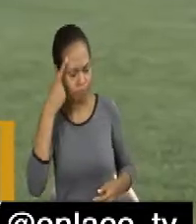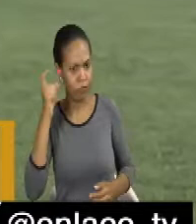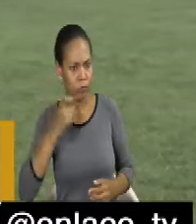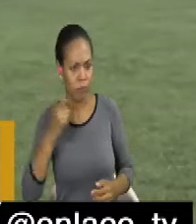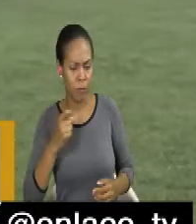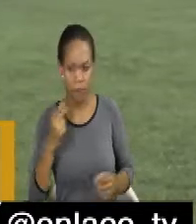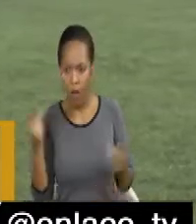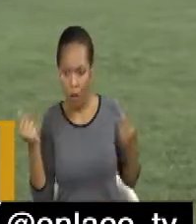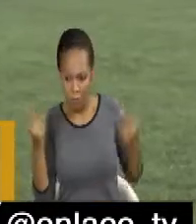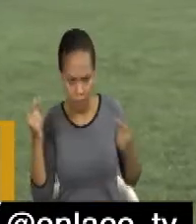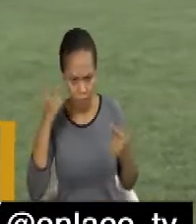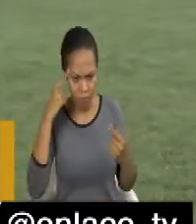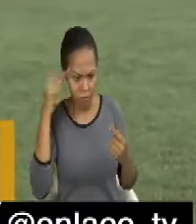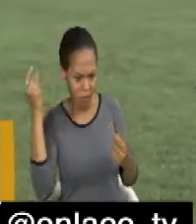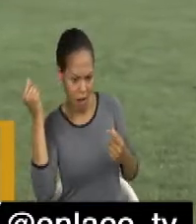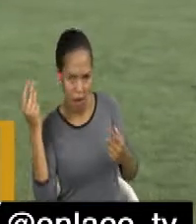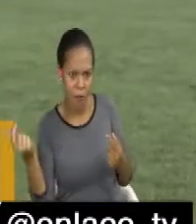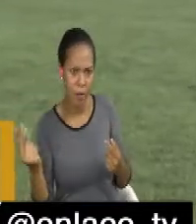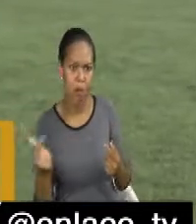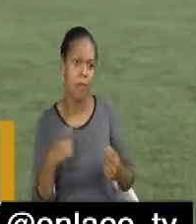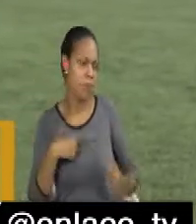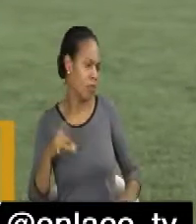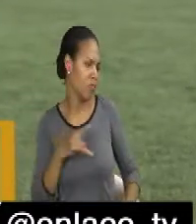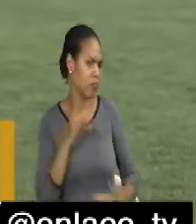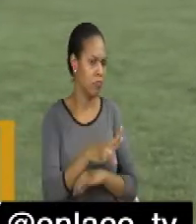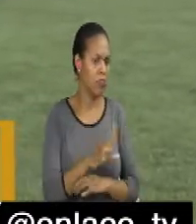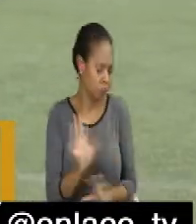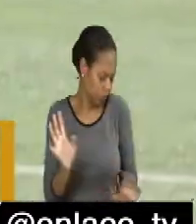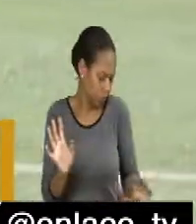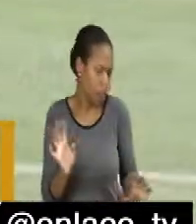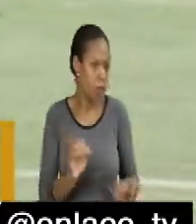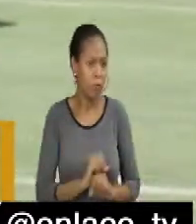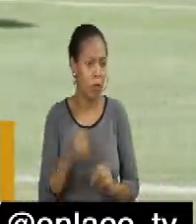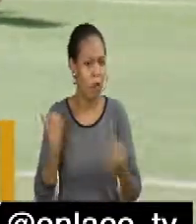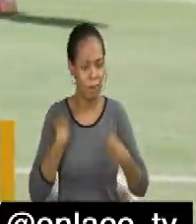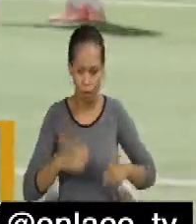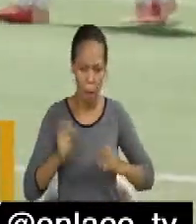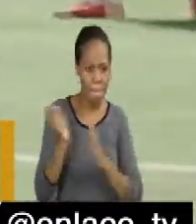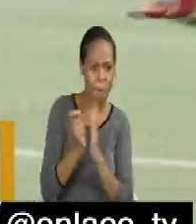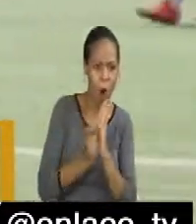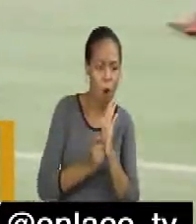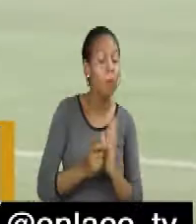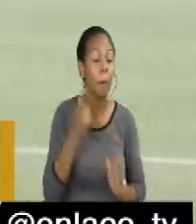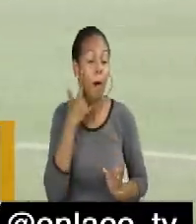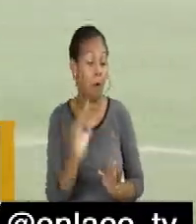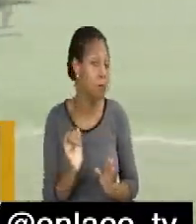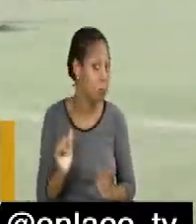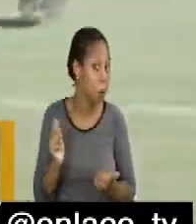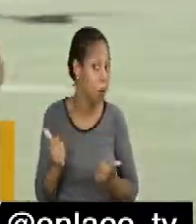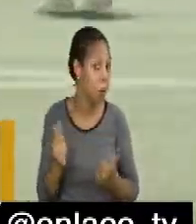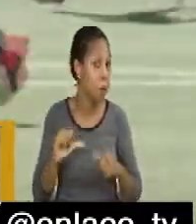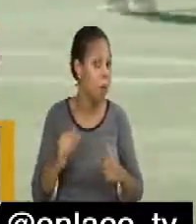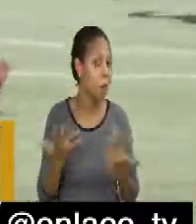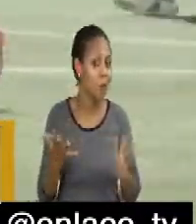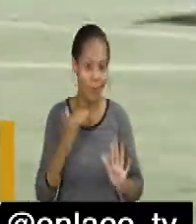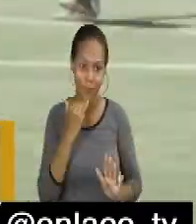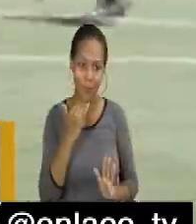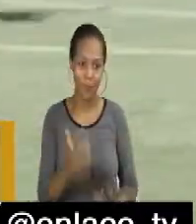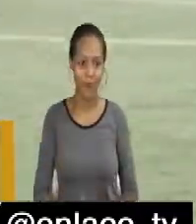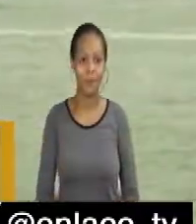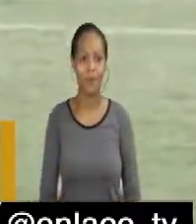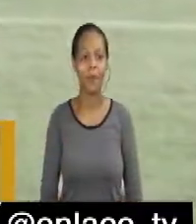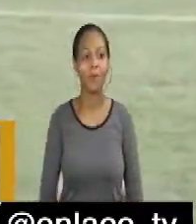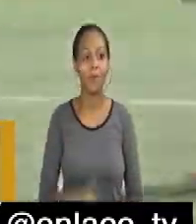pensar rápido y a ganar, a hacer la mayor cantidad de puntos. Vamos a ver si nos funciona. Ganando el compromiso, el equipo femenino del